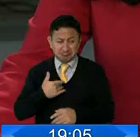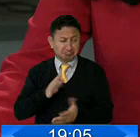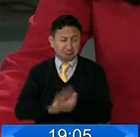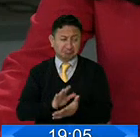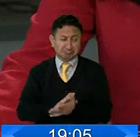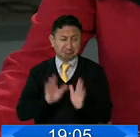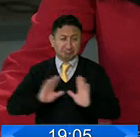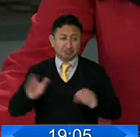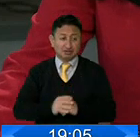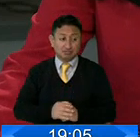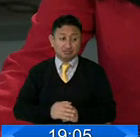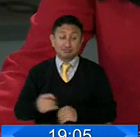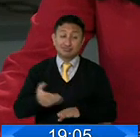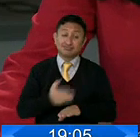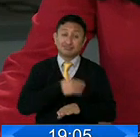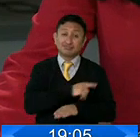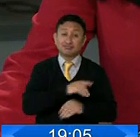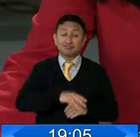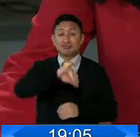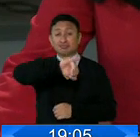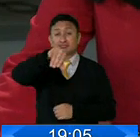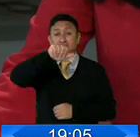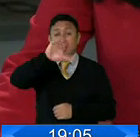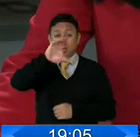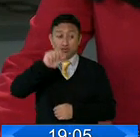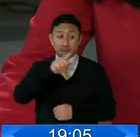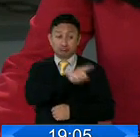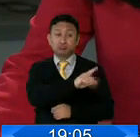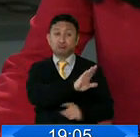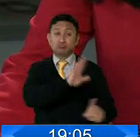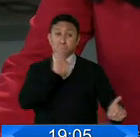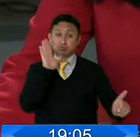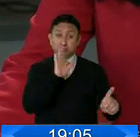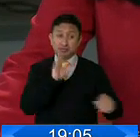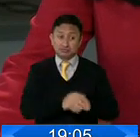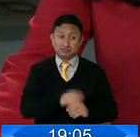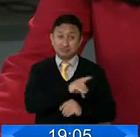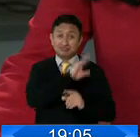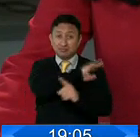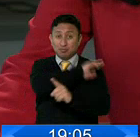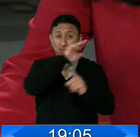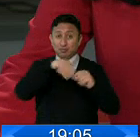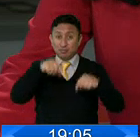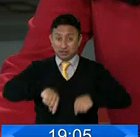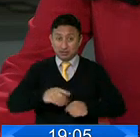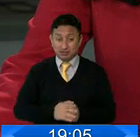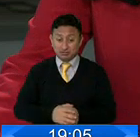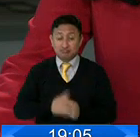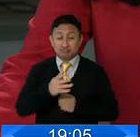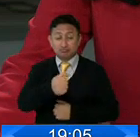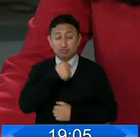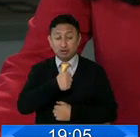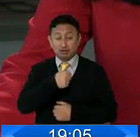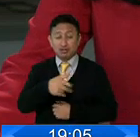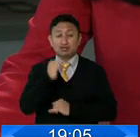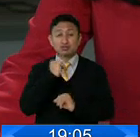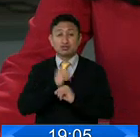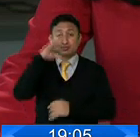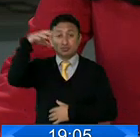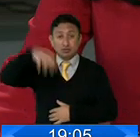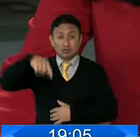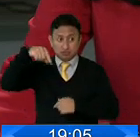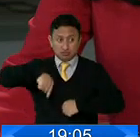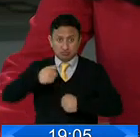la presunta amenaza que recibió de Jacobo Bucarán. Desde que fue publicado el mensaje amenazador, periodistas como instituciones del Estado